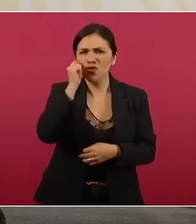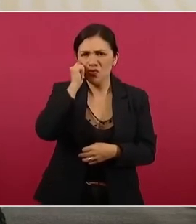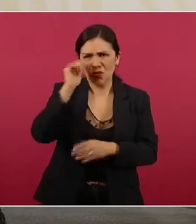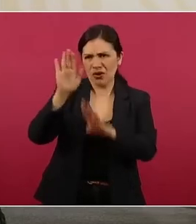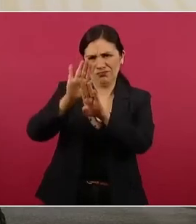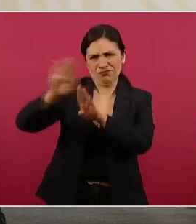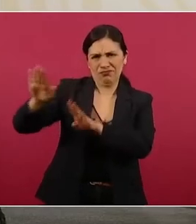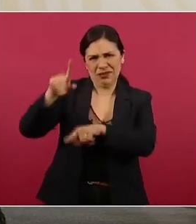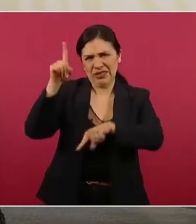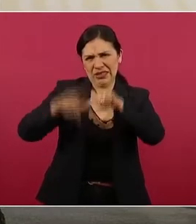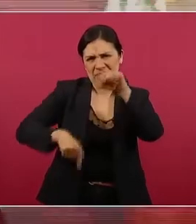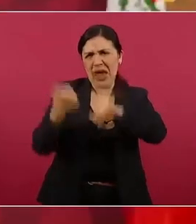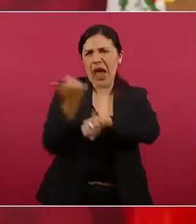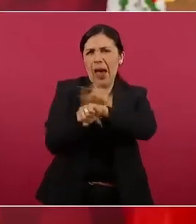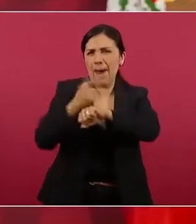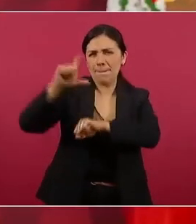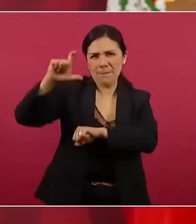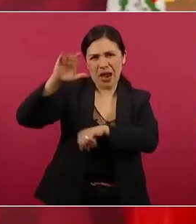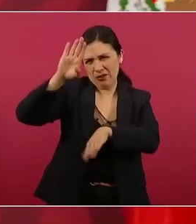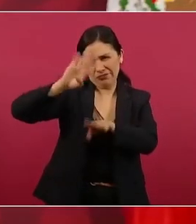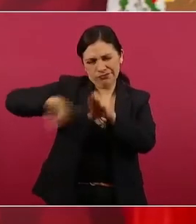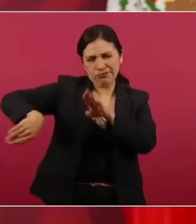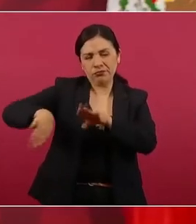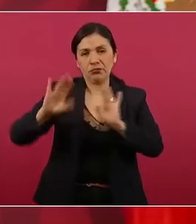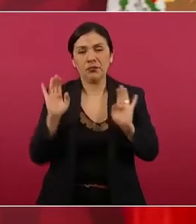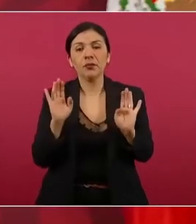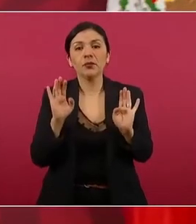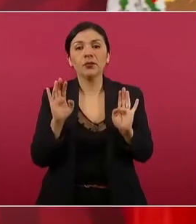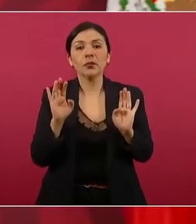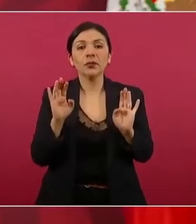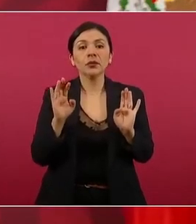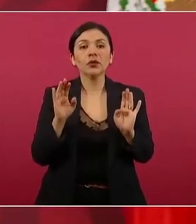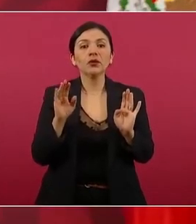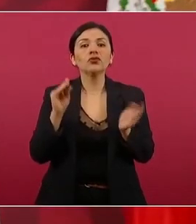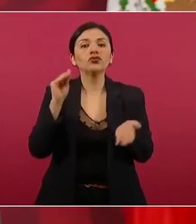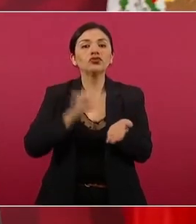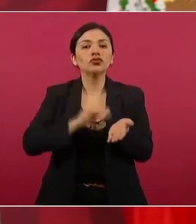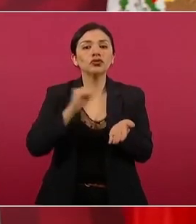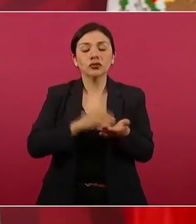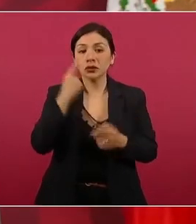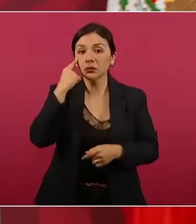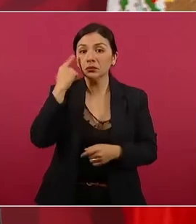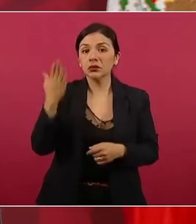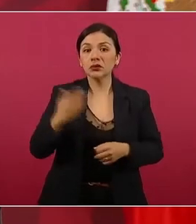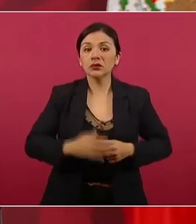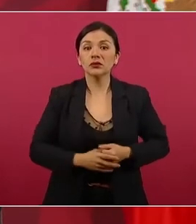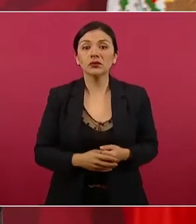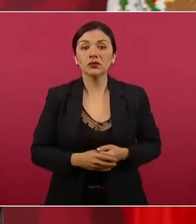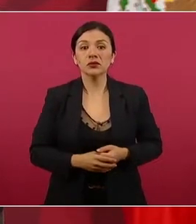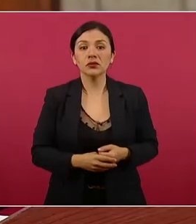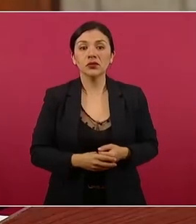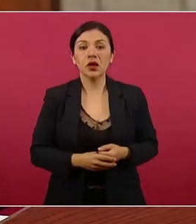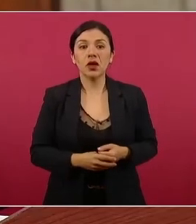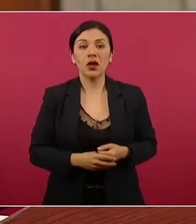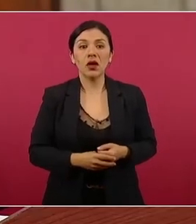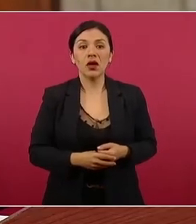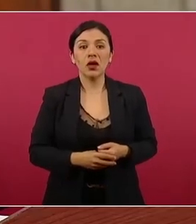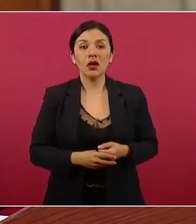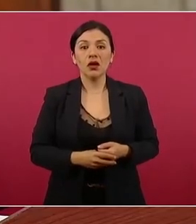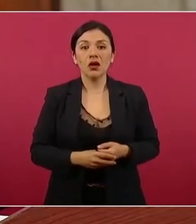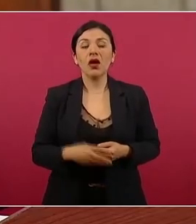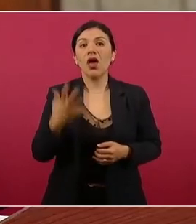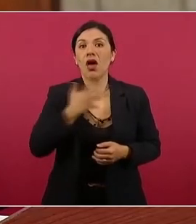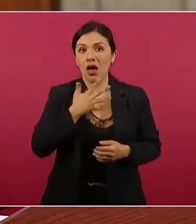es